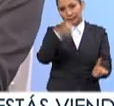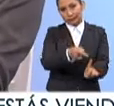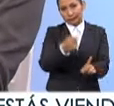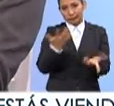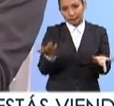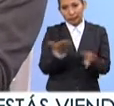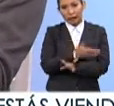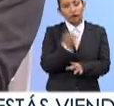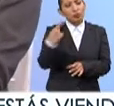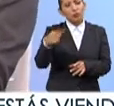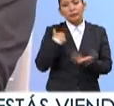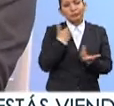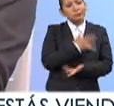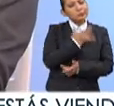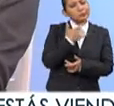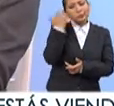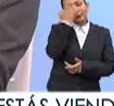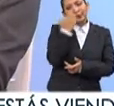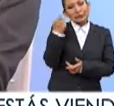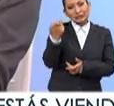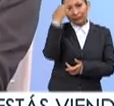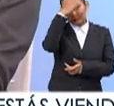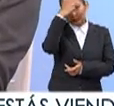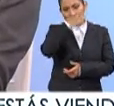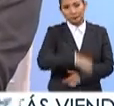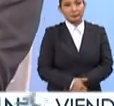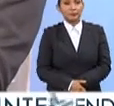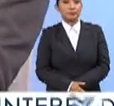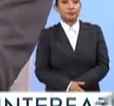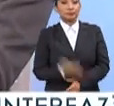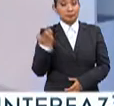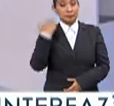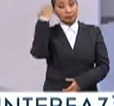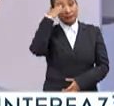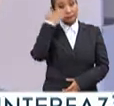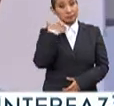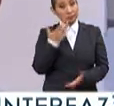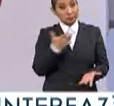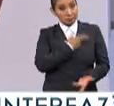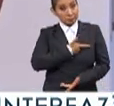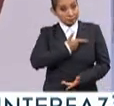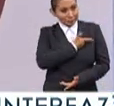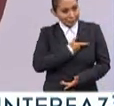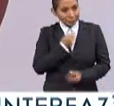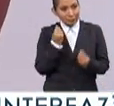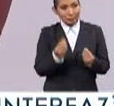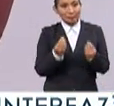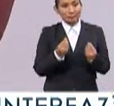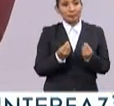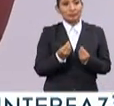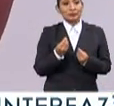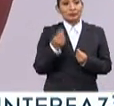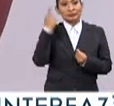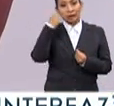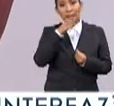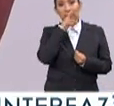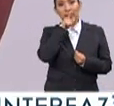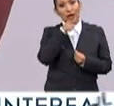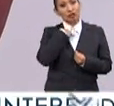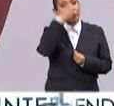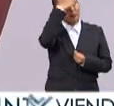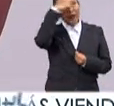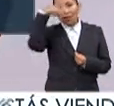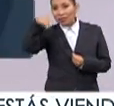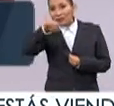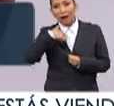ley de origen así como la califica esta experiencia bueno es una experiencia muy grata yo creo que de las mejores experiencias